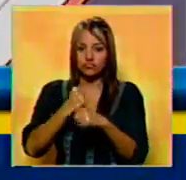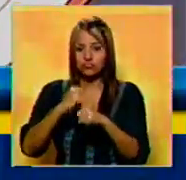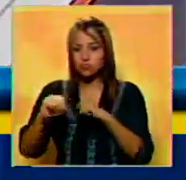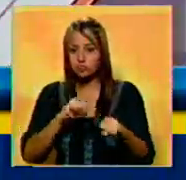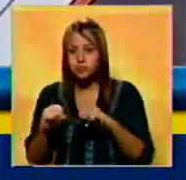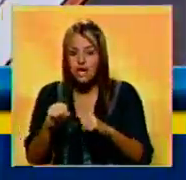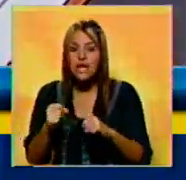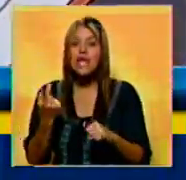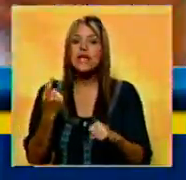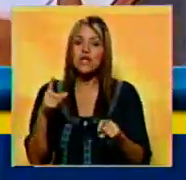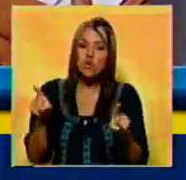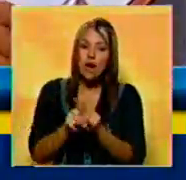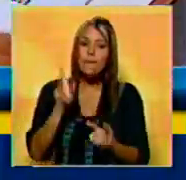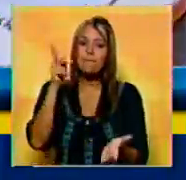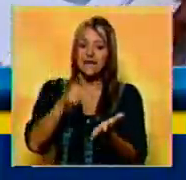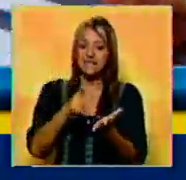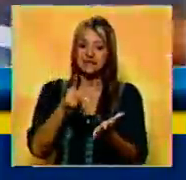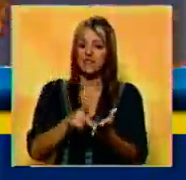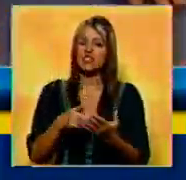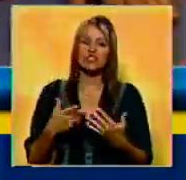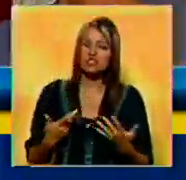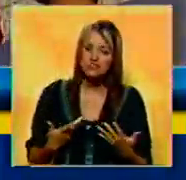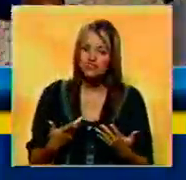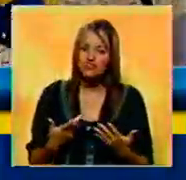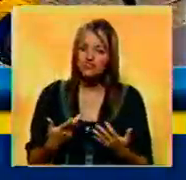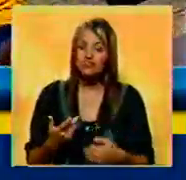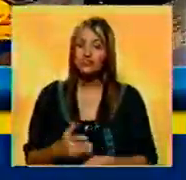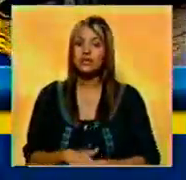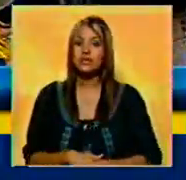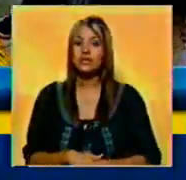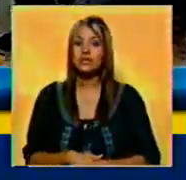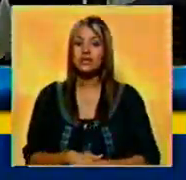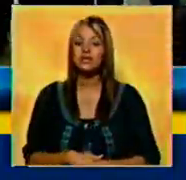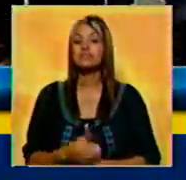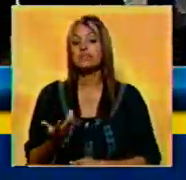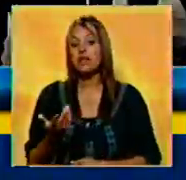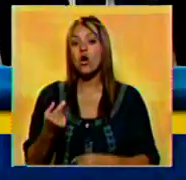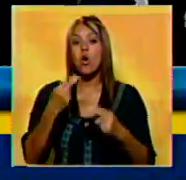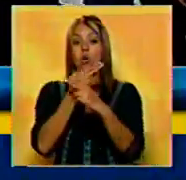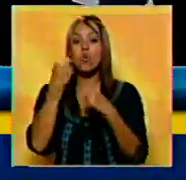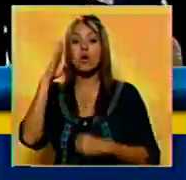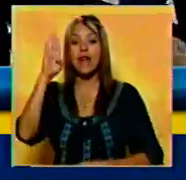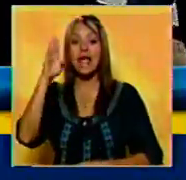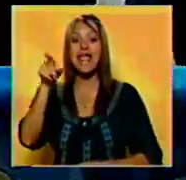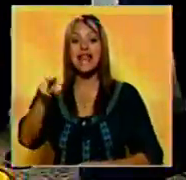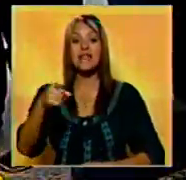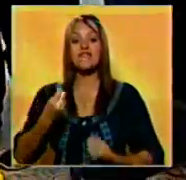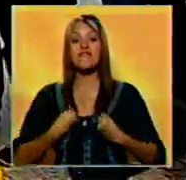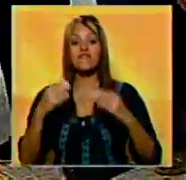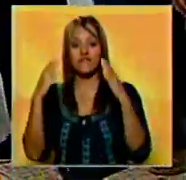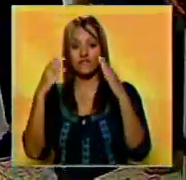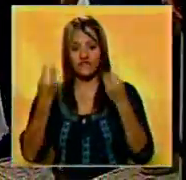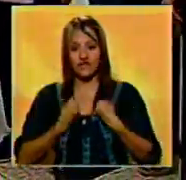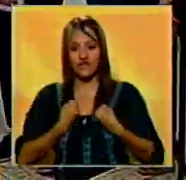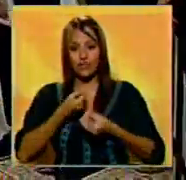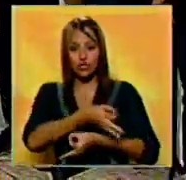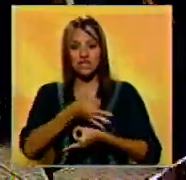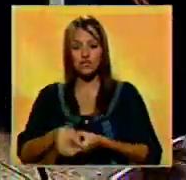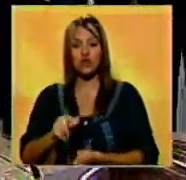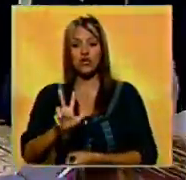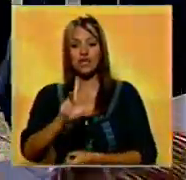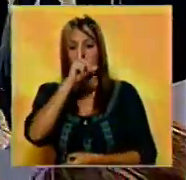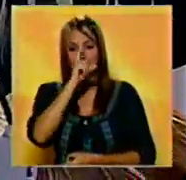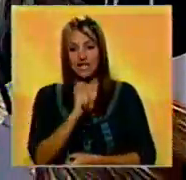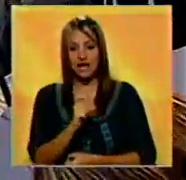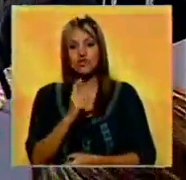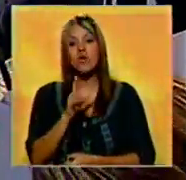También están presentando lo que la declaración jurada de vivir en el municipio desde hace 3 años,